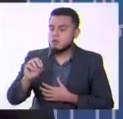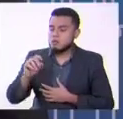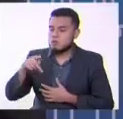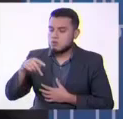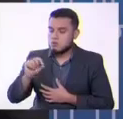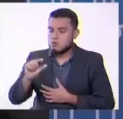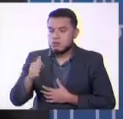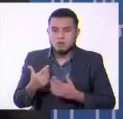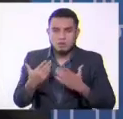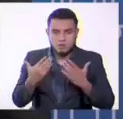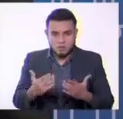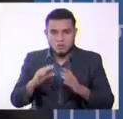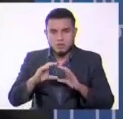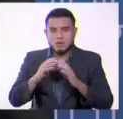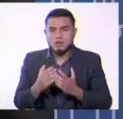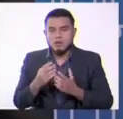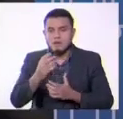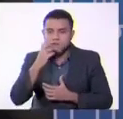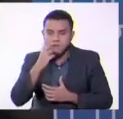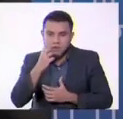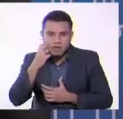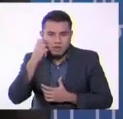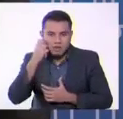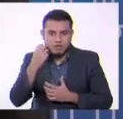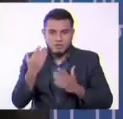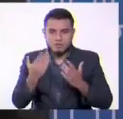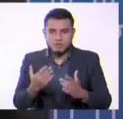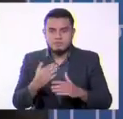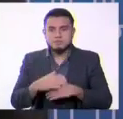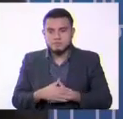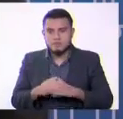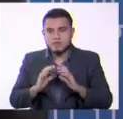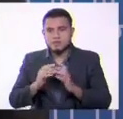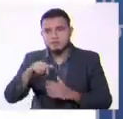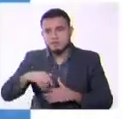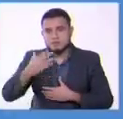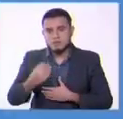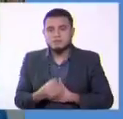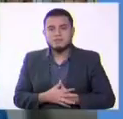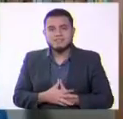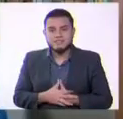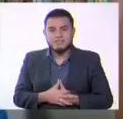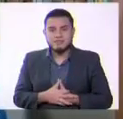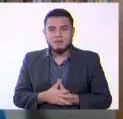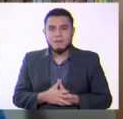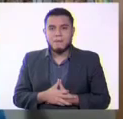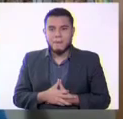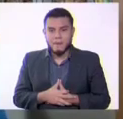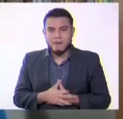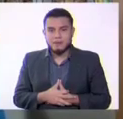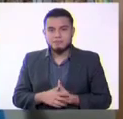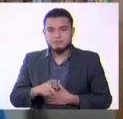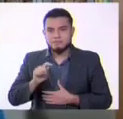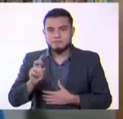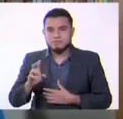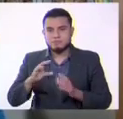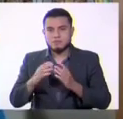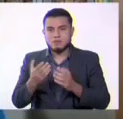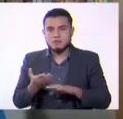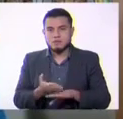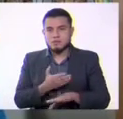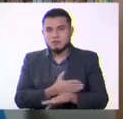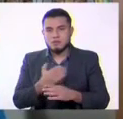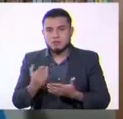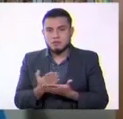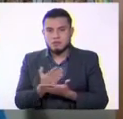lo conocen, así es que Federico nos va a apoyar introduciendo la clase de este día. En la teleclase pasada estudiamos